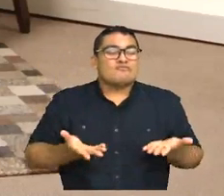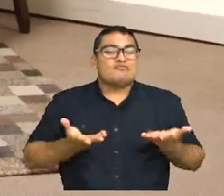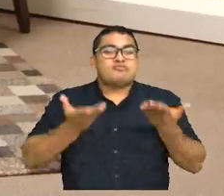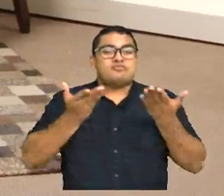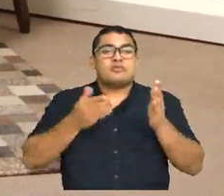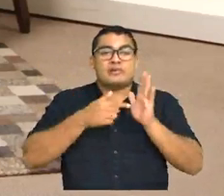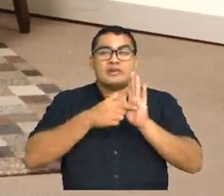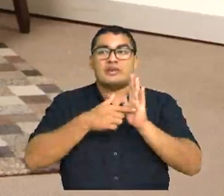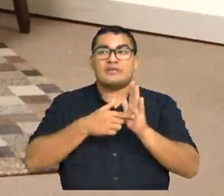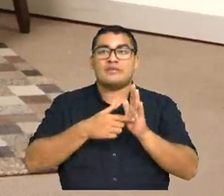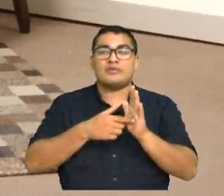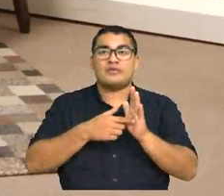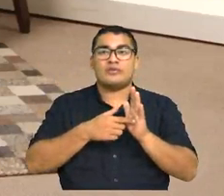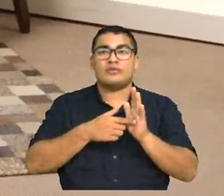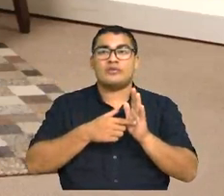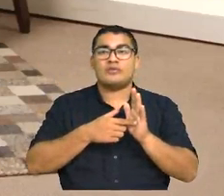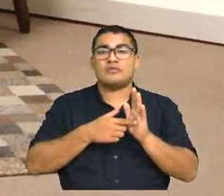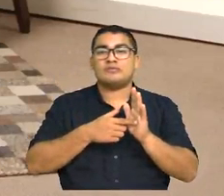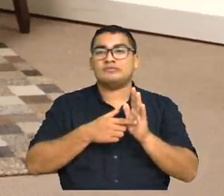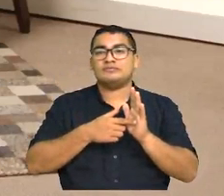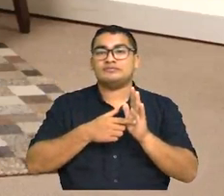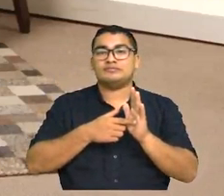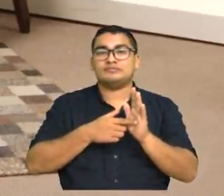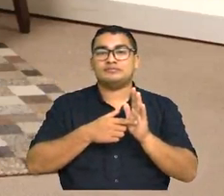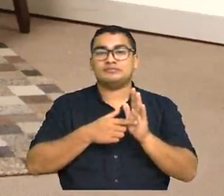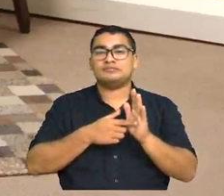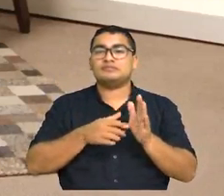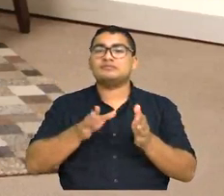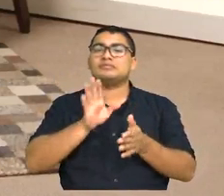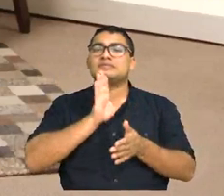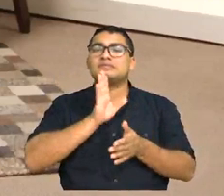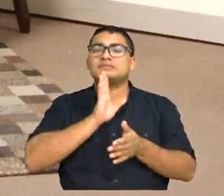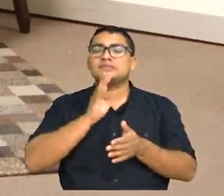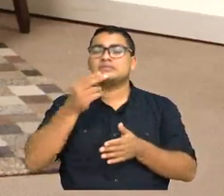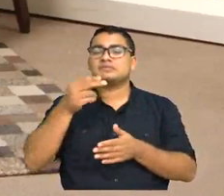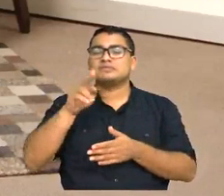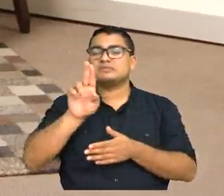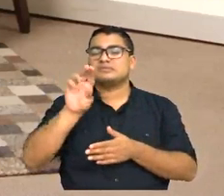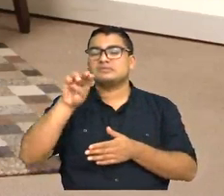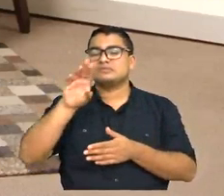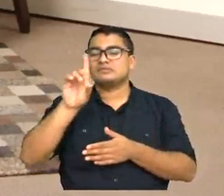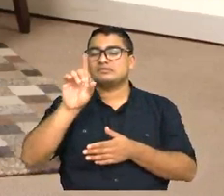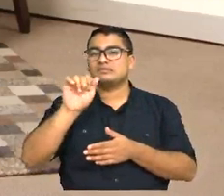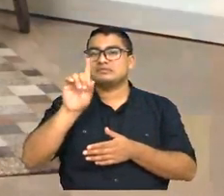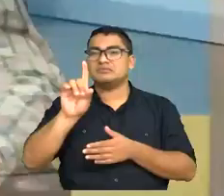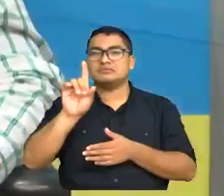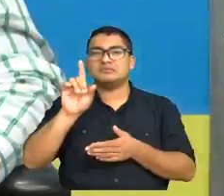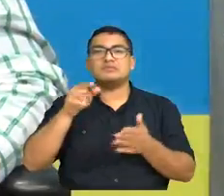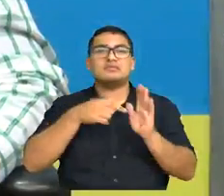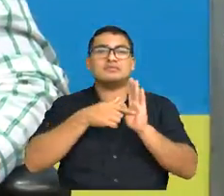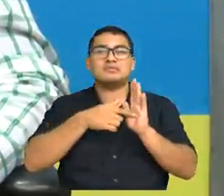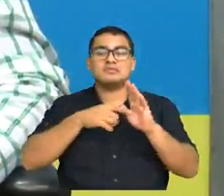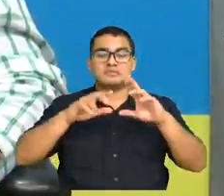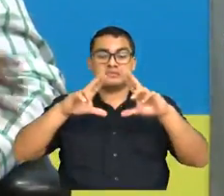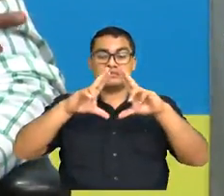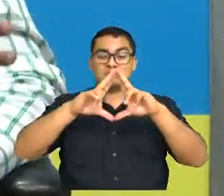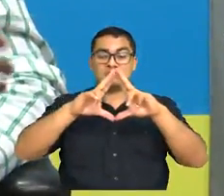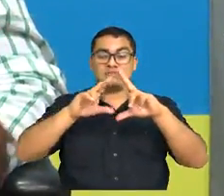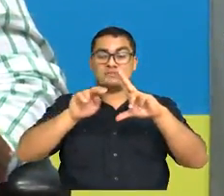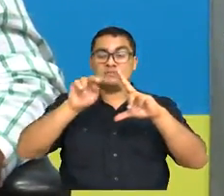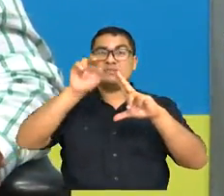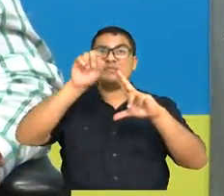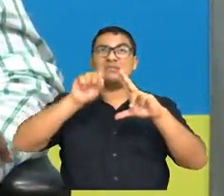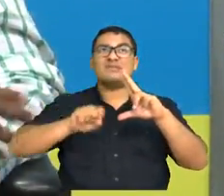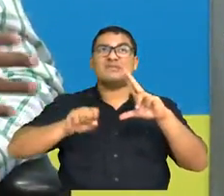la humedad. Así es. Por ejemplo, cuando usted me dijo de la humedad, yo me trasladé hasta la zona del Caribe, que es